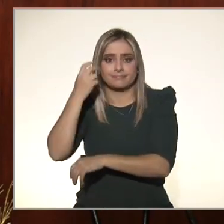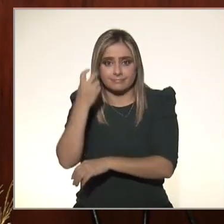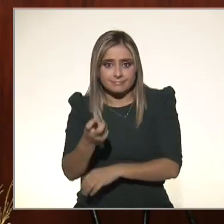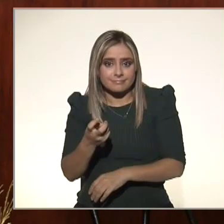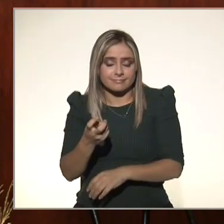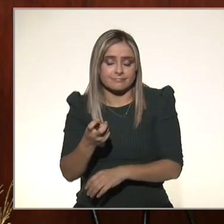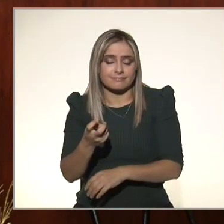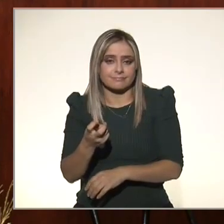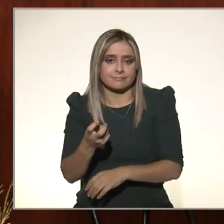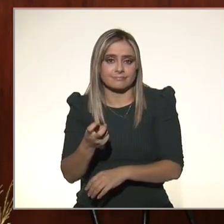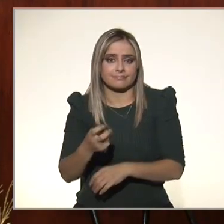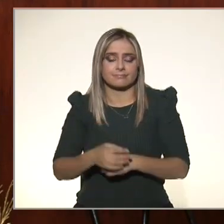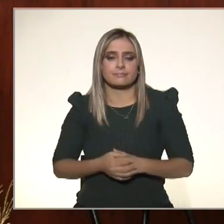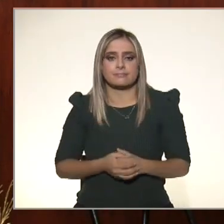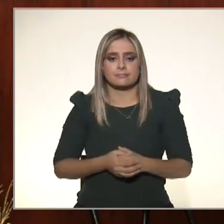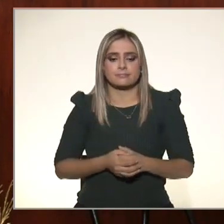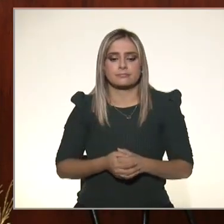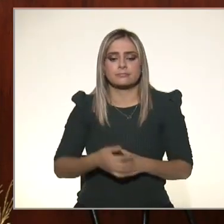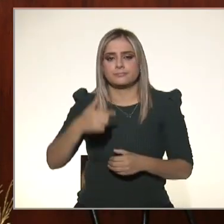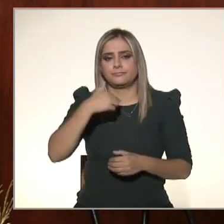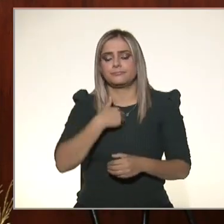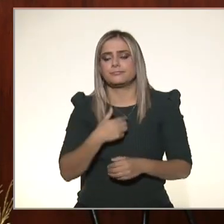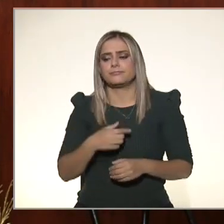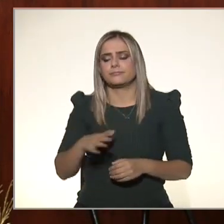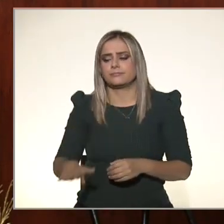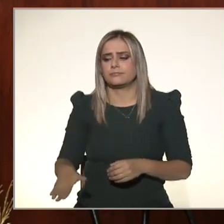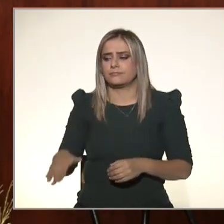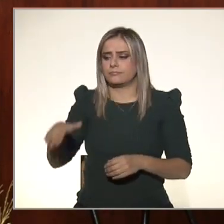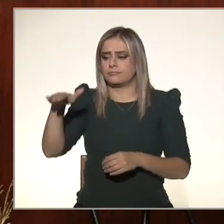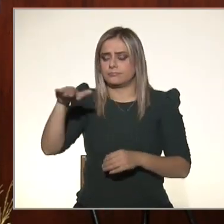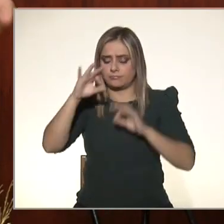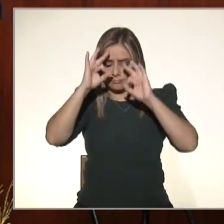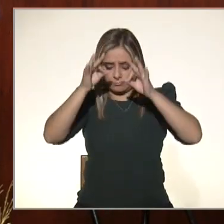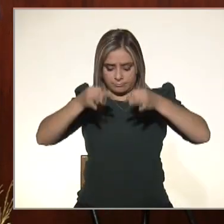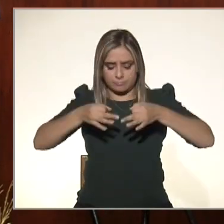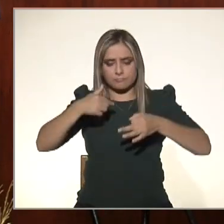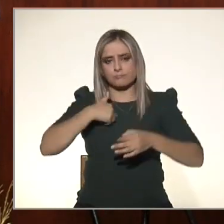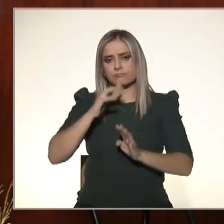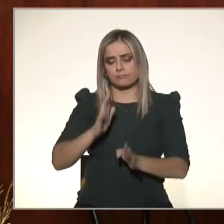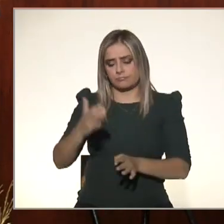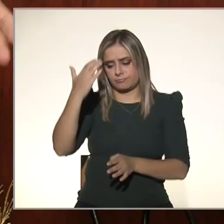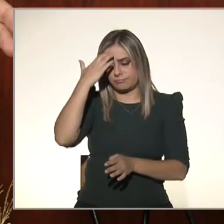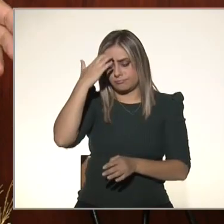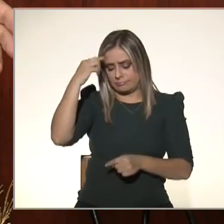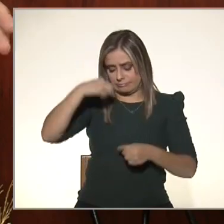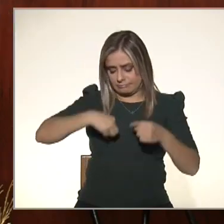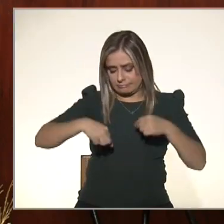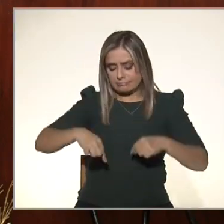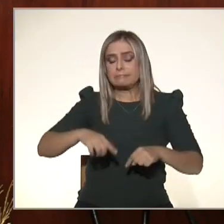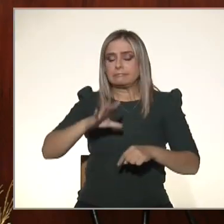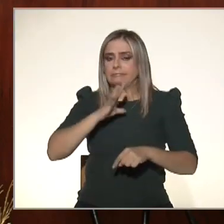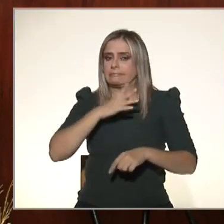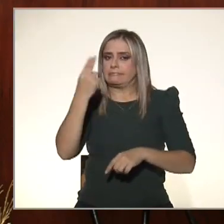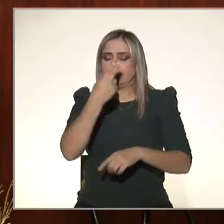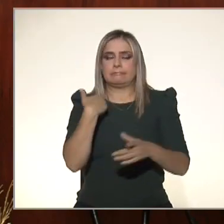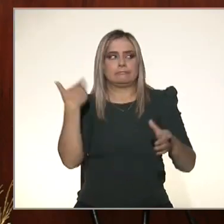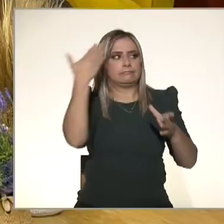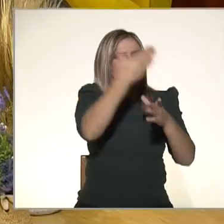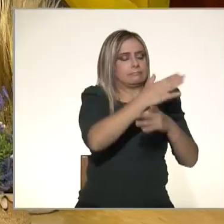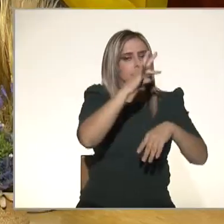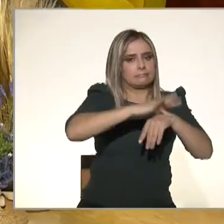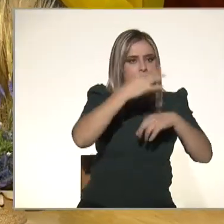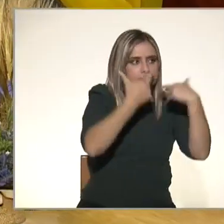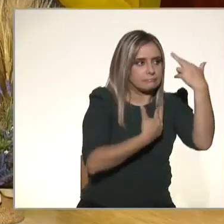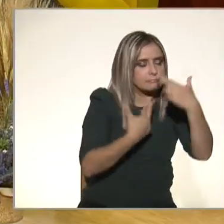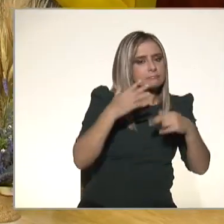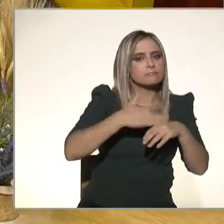traducir justamente en que yo ya me conozco y ya sé que tengo que buscar una atención de una forma más oportuna. Aquí